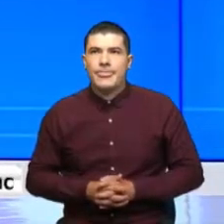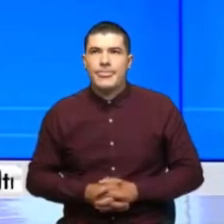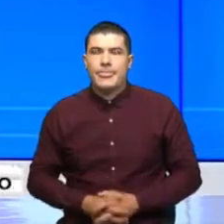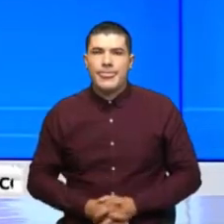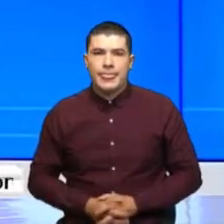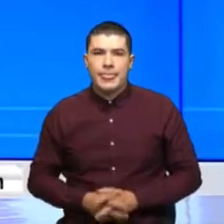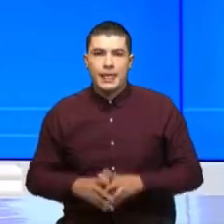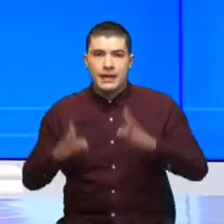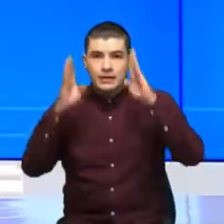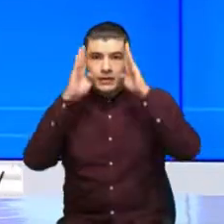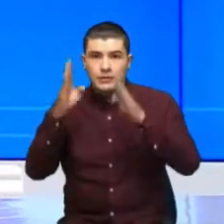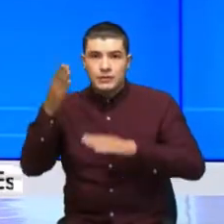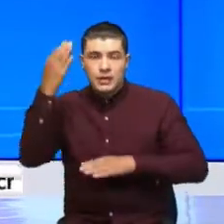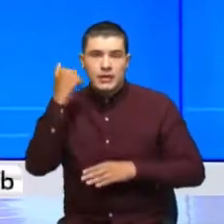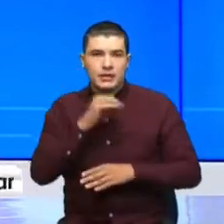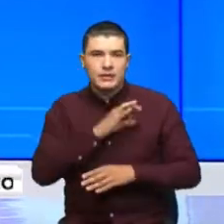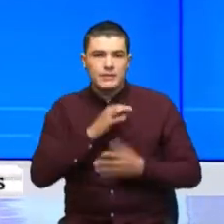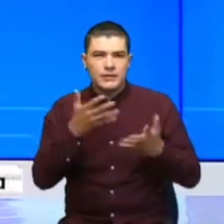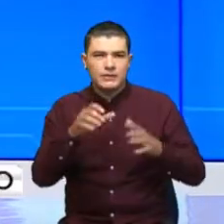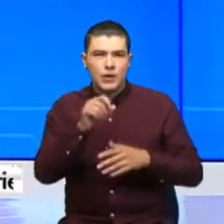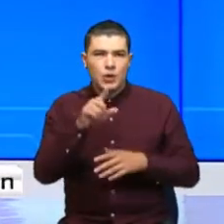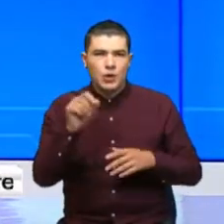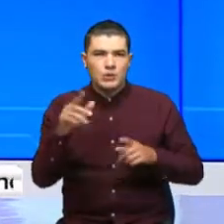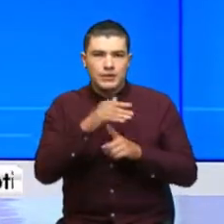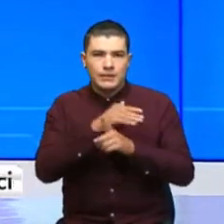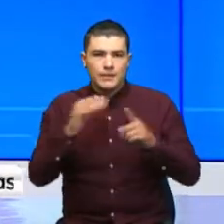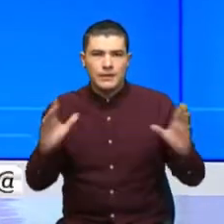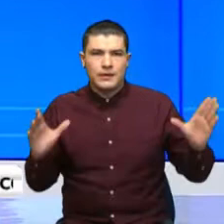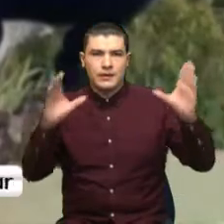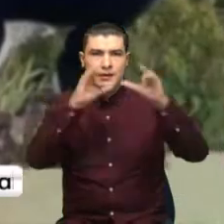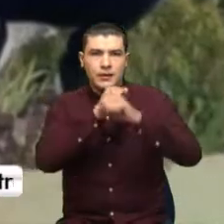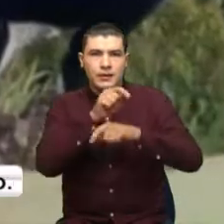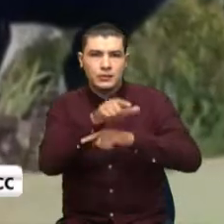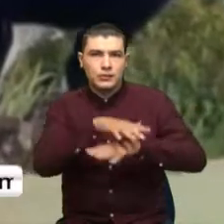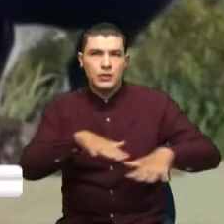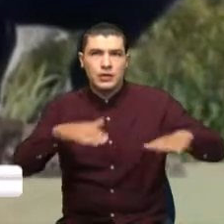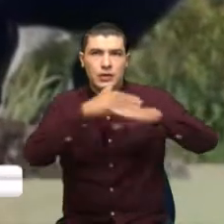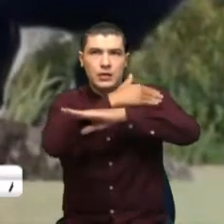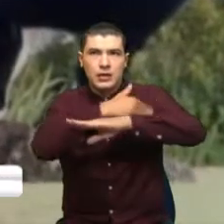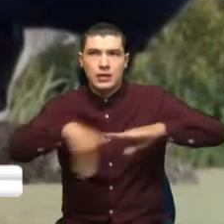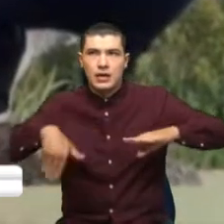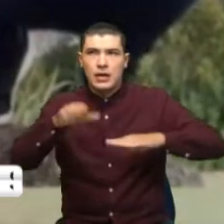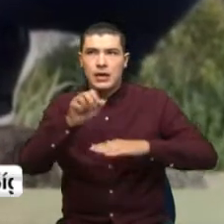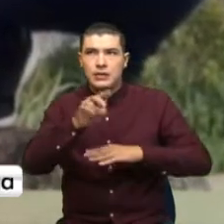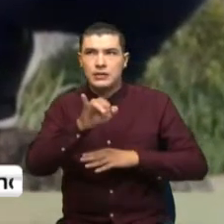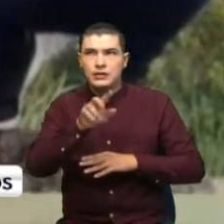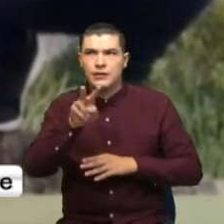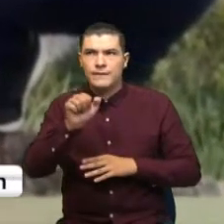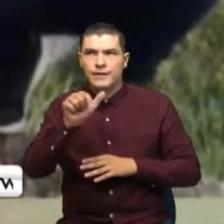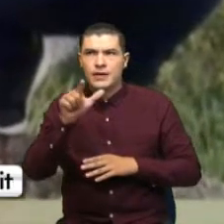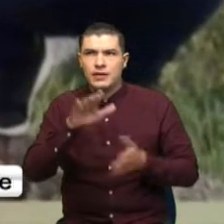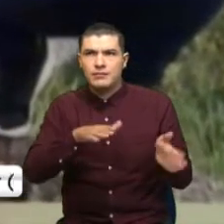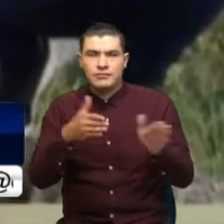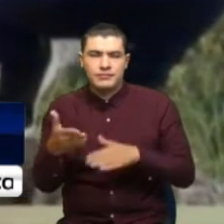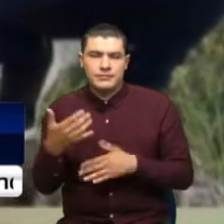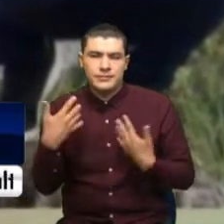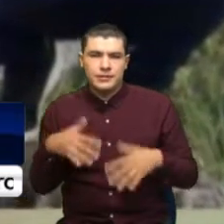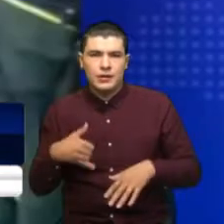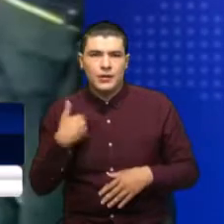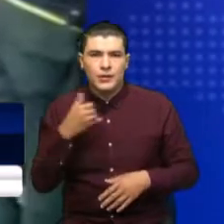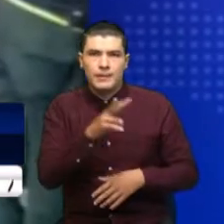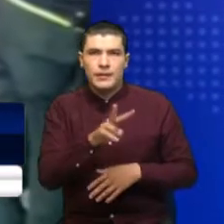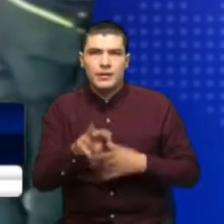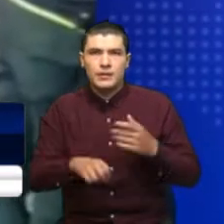Y mucha atención, el sábado hacia las 11:30 de la noche en el anillo vial se presentó un accidente de tránsito que cobró la vida de un motociclista de